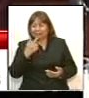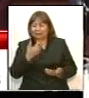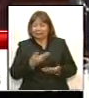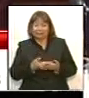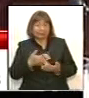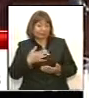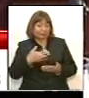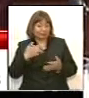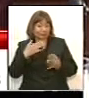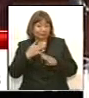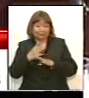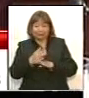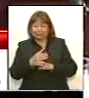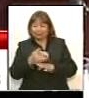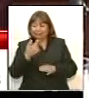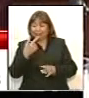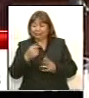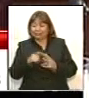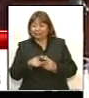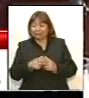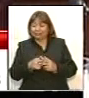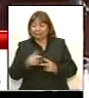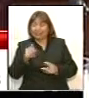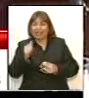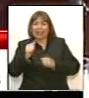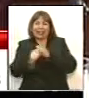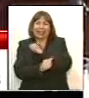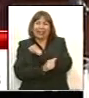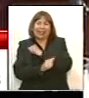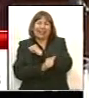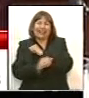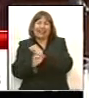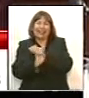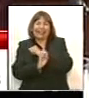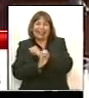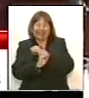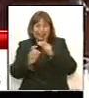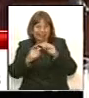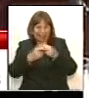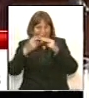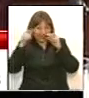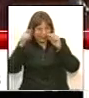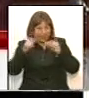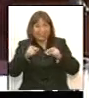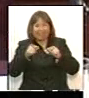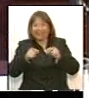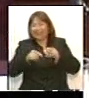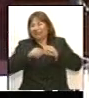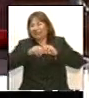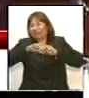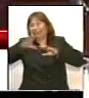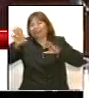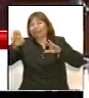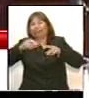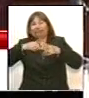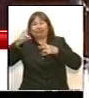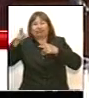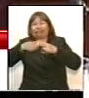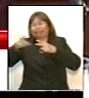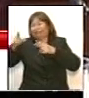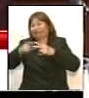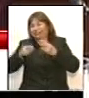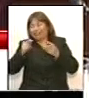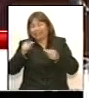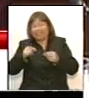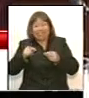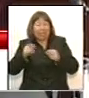La migración comenzó cuando Adán y Eva salieron del paraíso. Desde ahí adelante todos somos migrantes, todos. A pesar